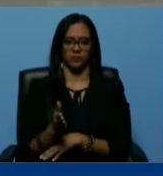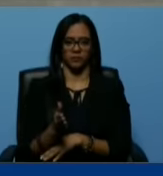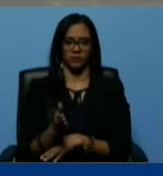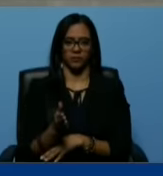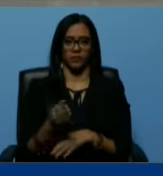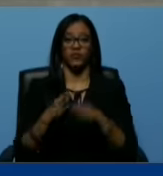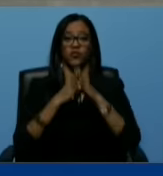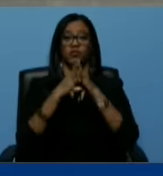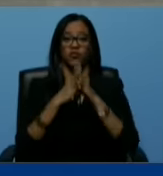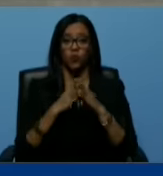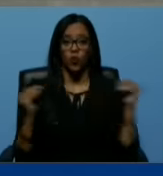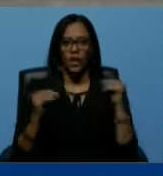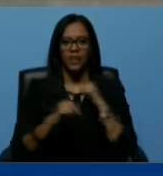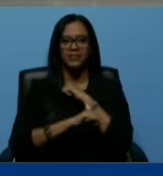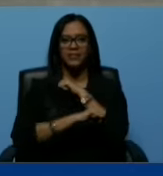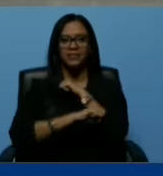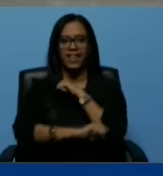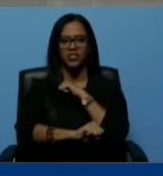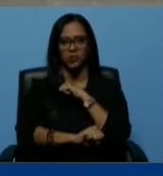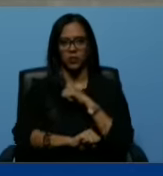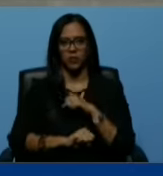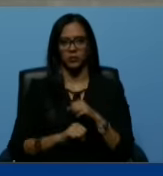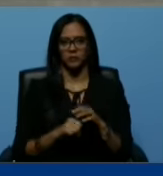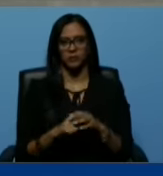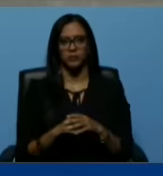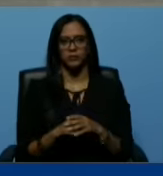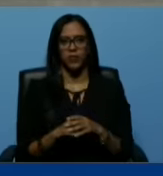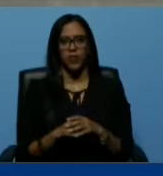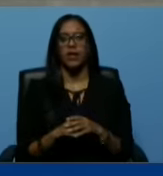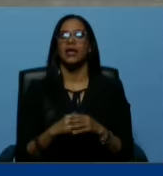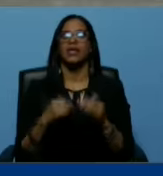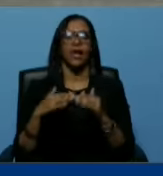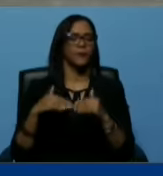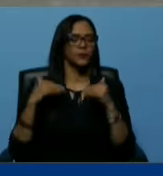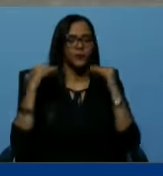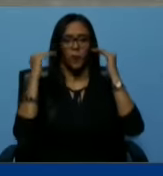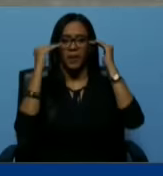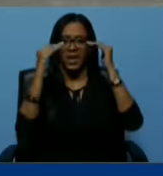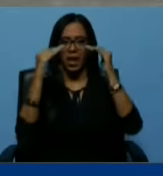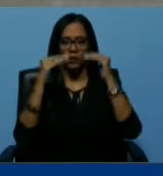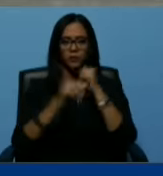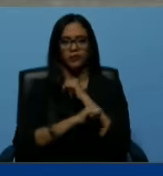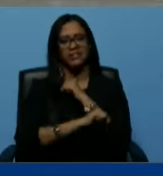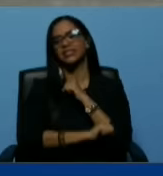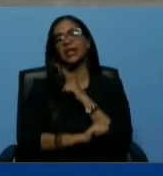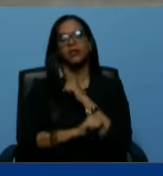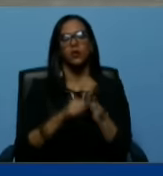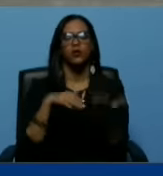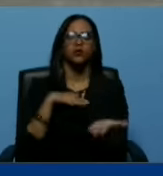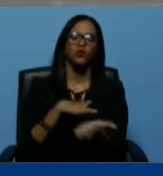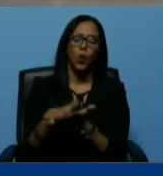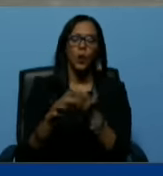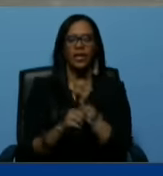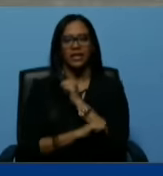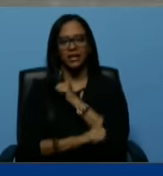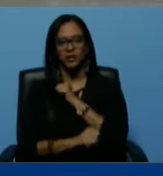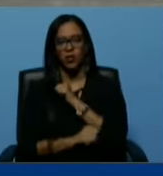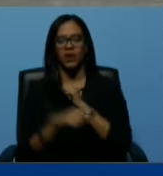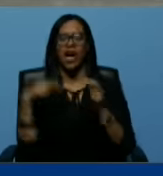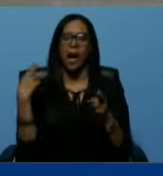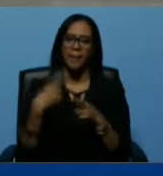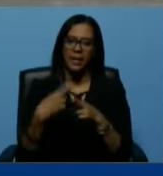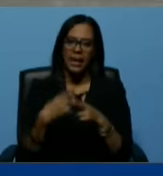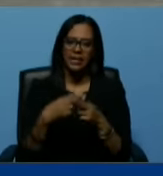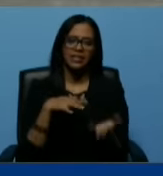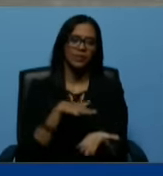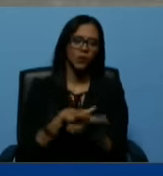todas las traiciones. Y hemos superado traición sobre traición, amenaza sobre